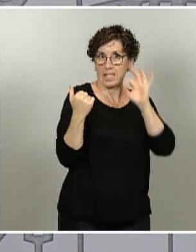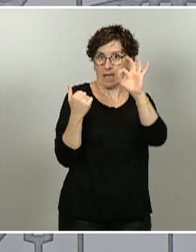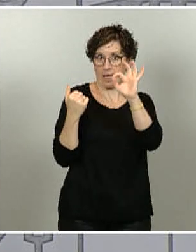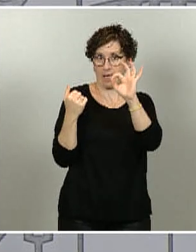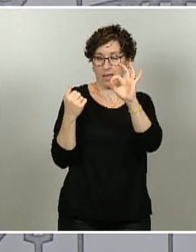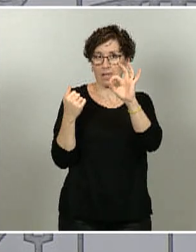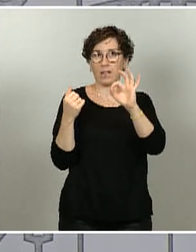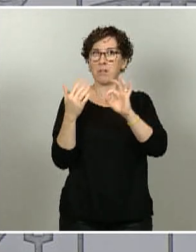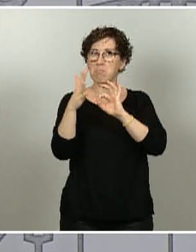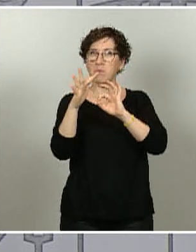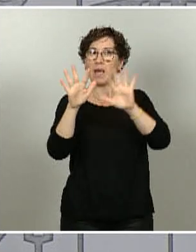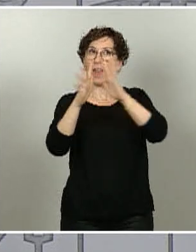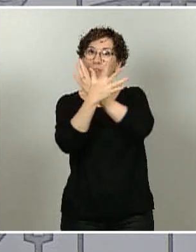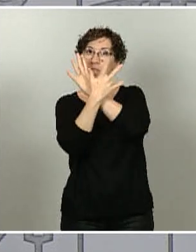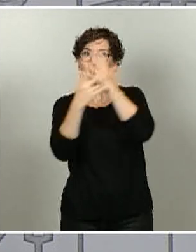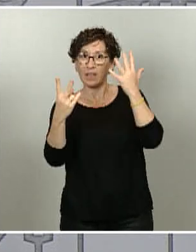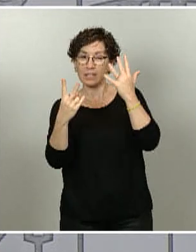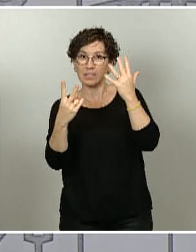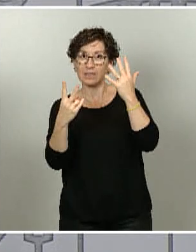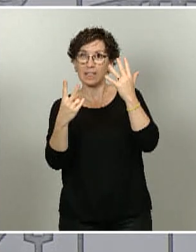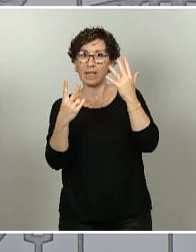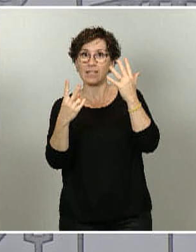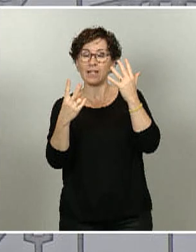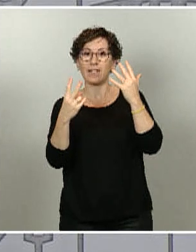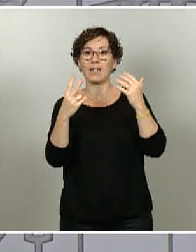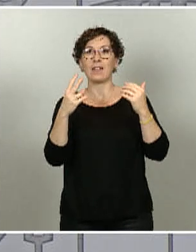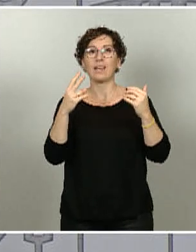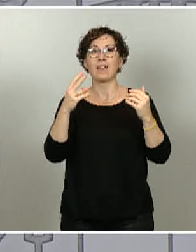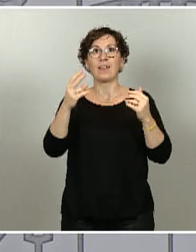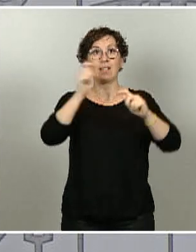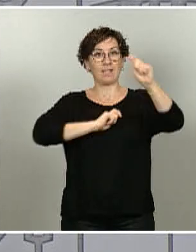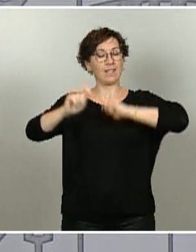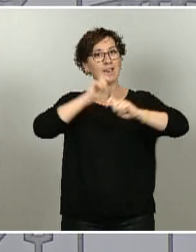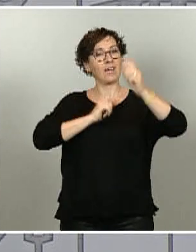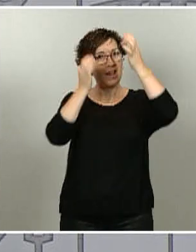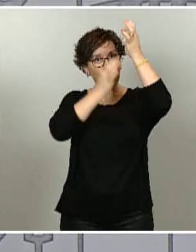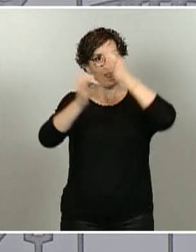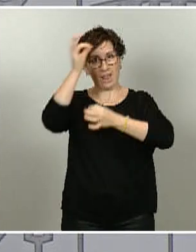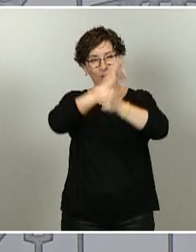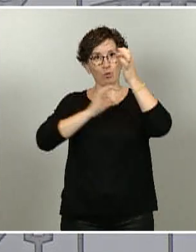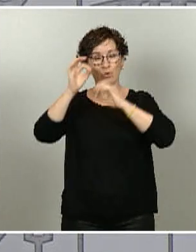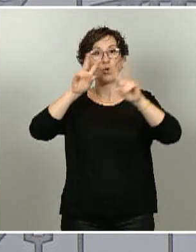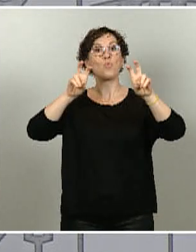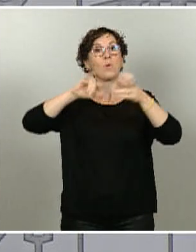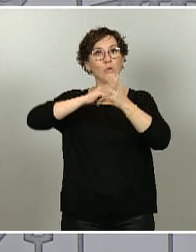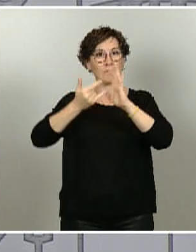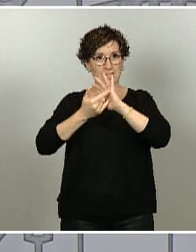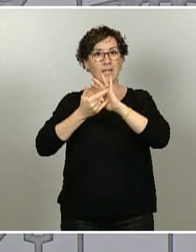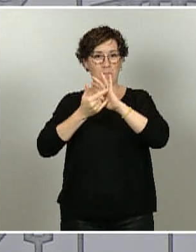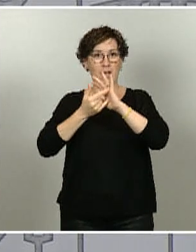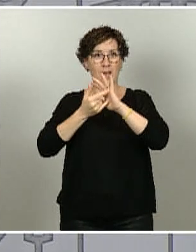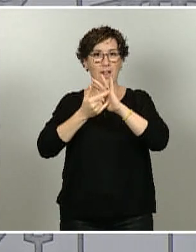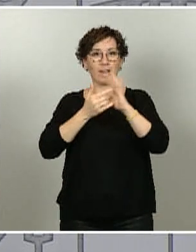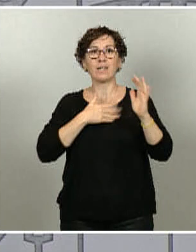17 en las comunidades autónomas que aportan ya la vigilancia o los datos a través del sistema nuevo de notificación. Quedan solamente 4